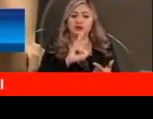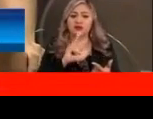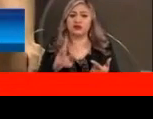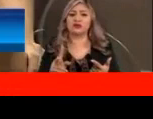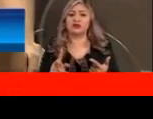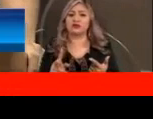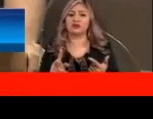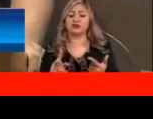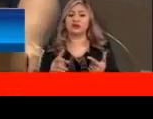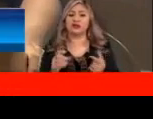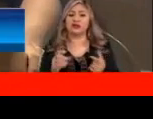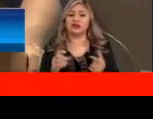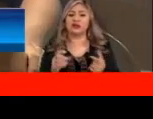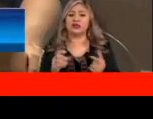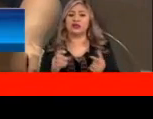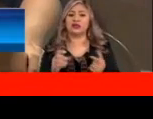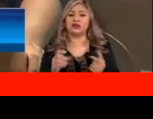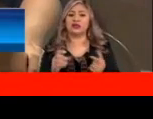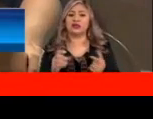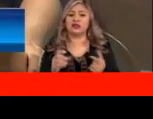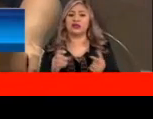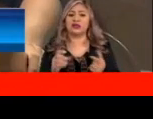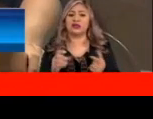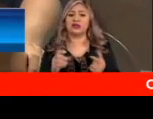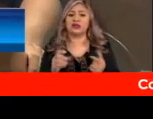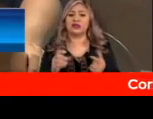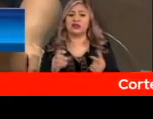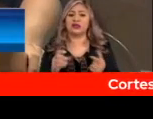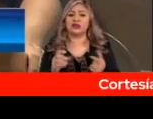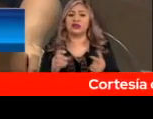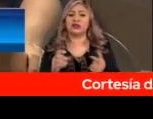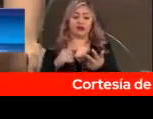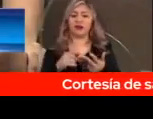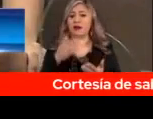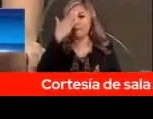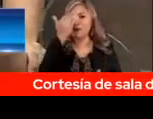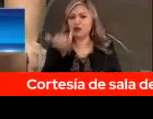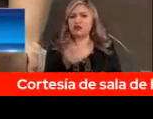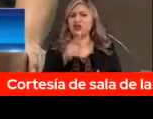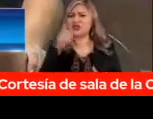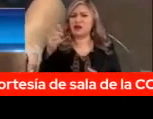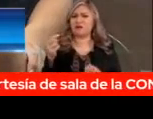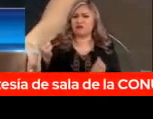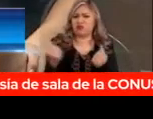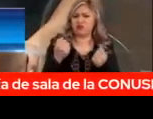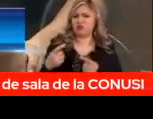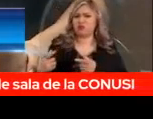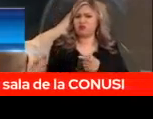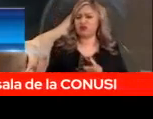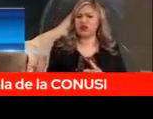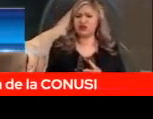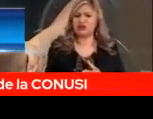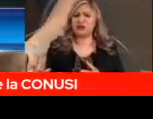levantada independencia que defienden el status quo del poder económico, porque es el poder económico el que financia campañas